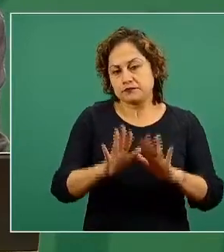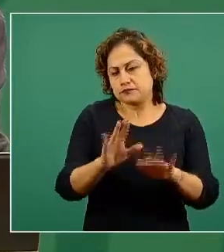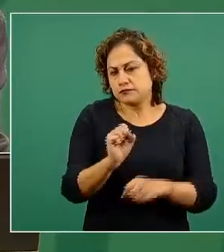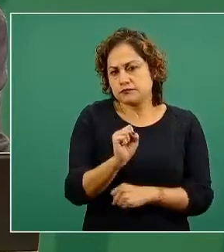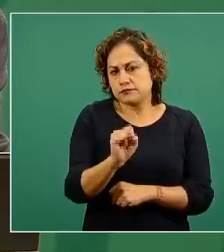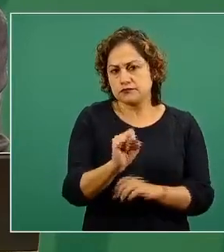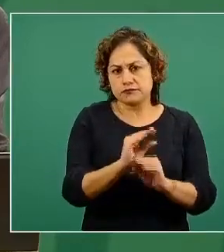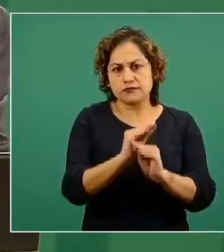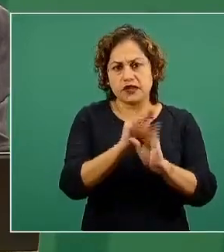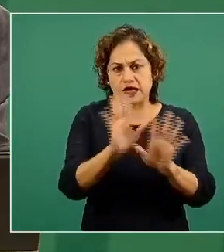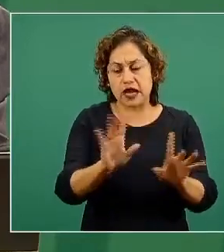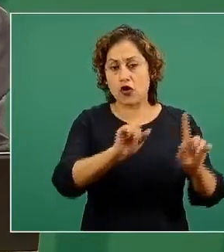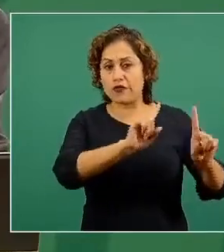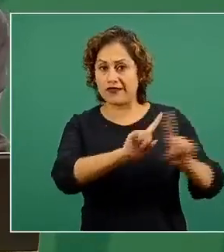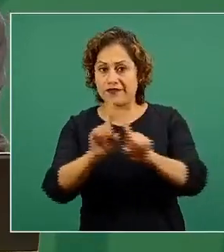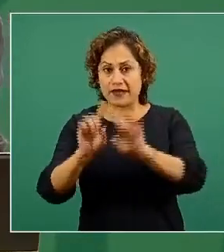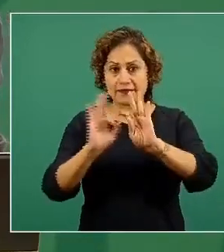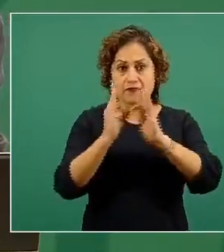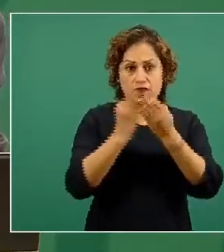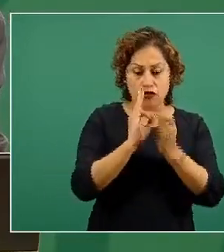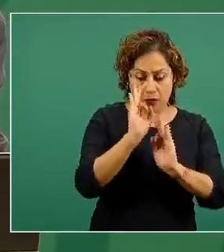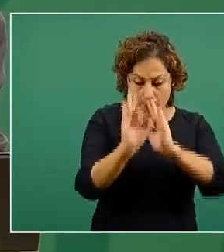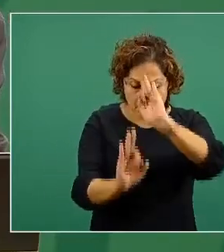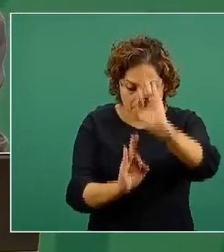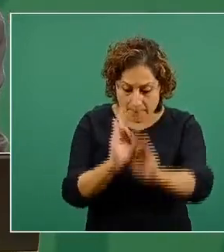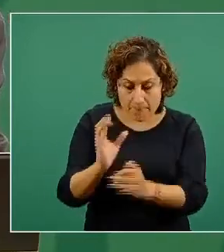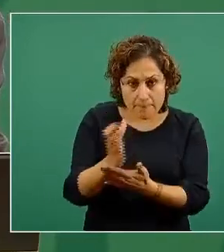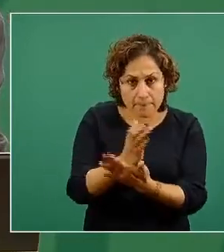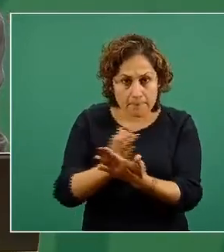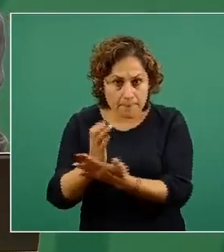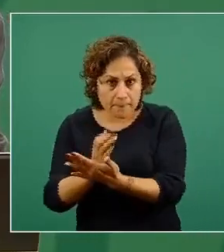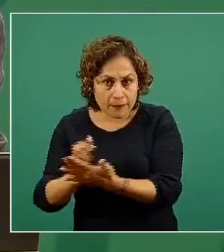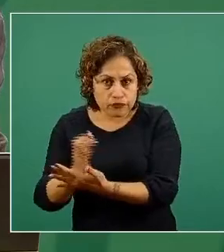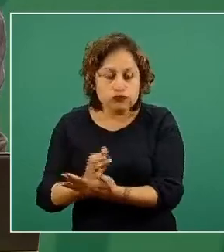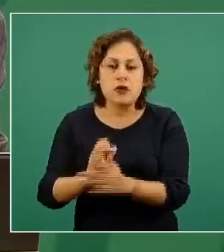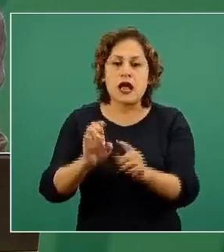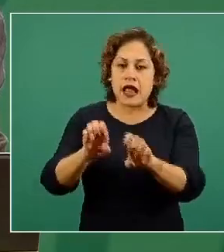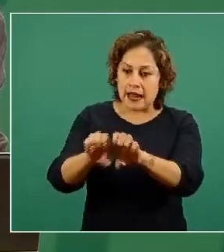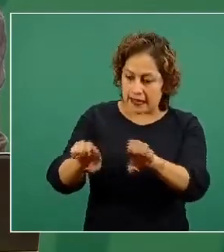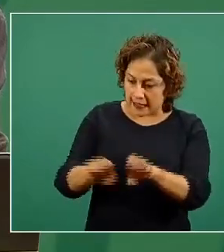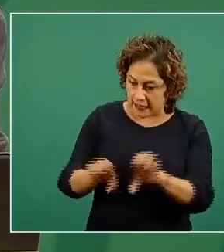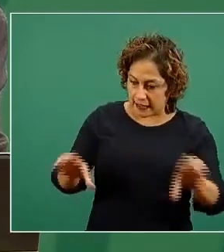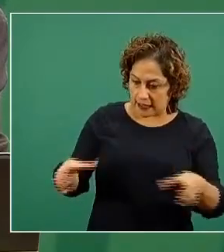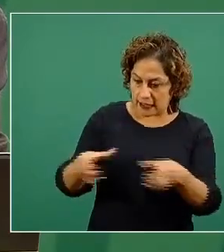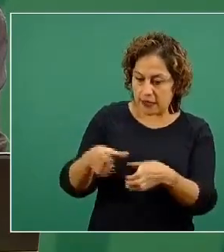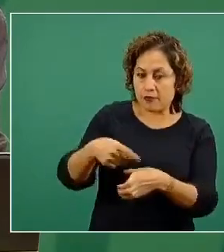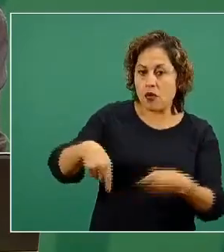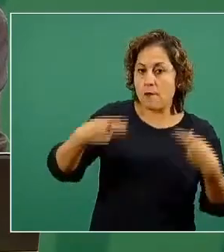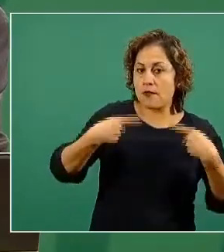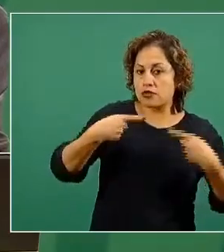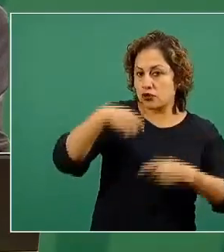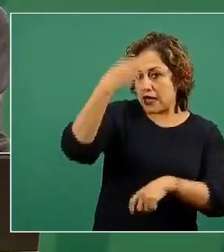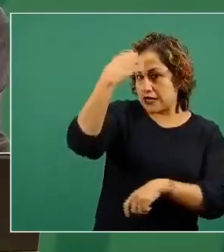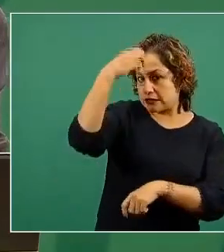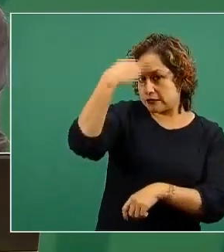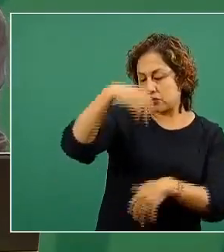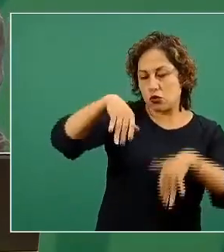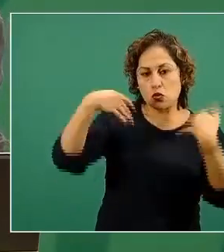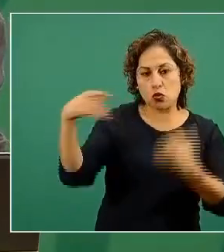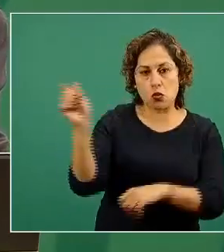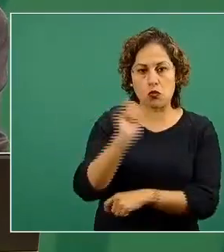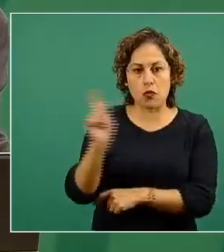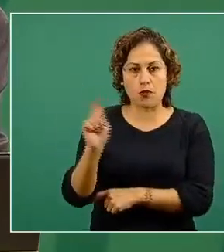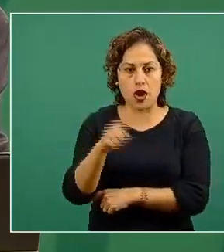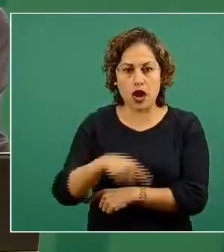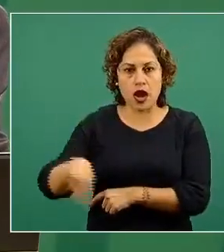tratamientos, tenemos el grupo de expertos que está evaluando continuamente, y sí, en efecto, se ha seguido evaluando la